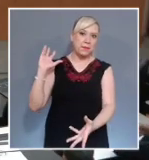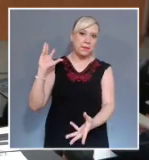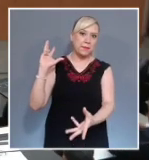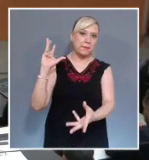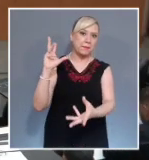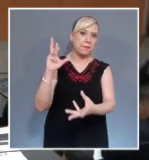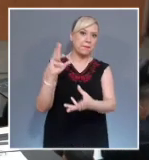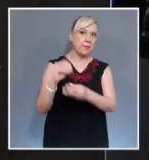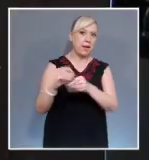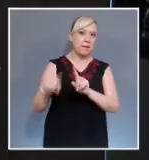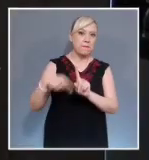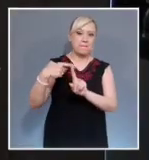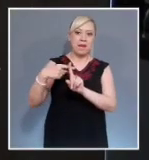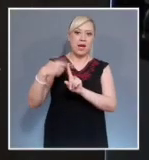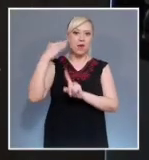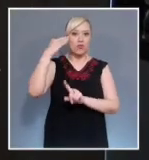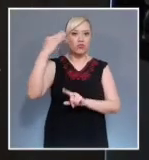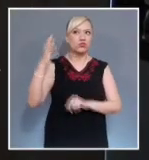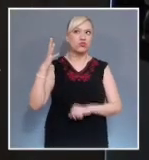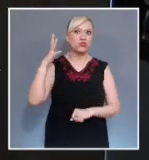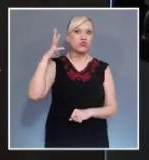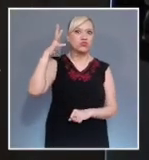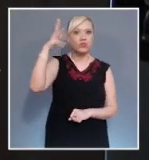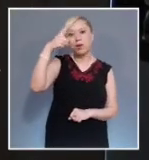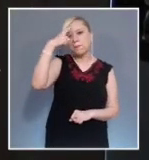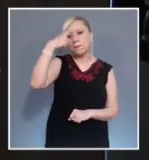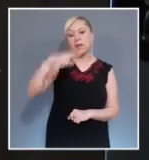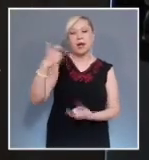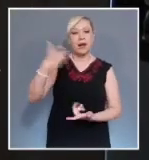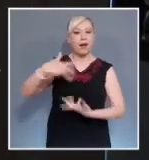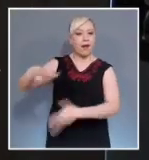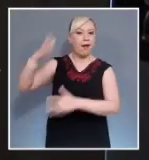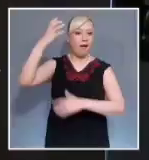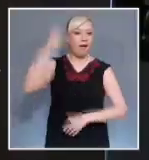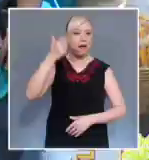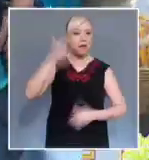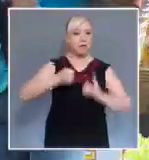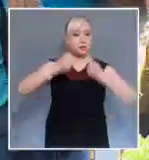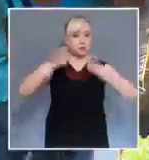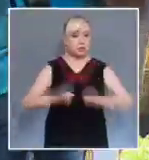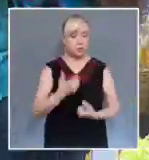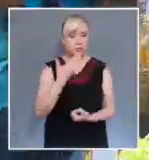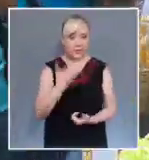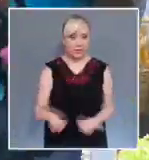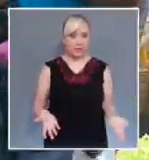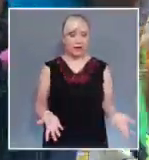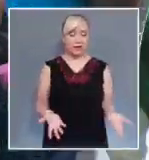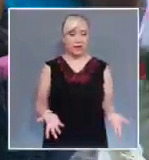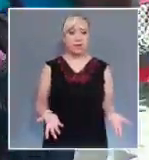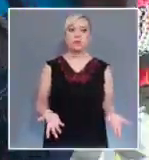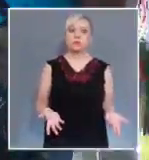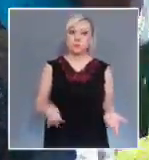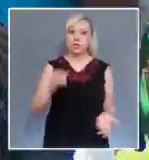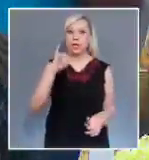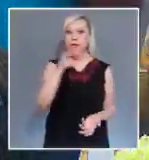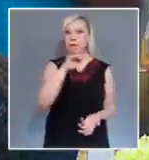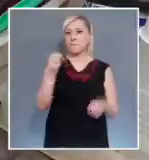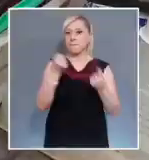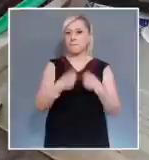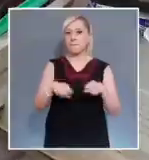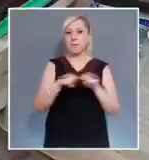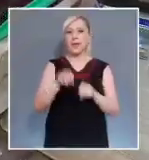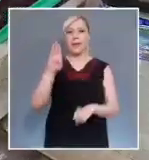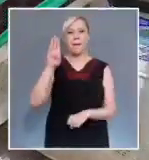un retiro a mejores condiciones destacaron El Avance en la federalización de los servicios de salud a través del IMSS bienestar con presencia